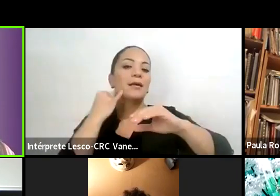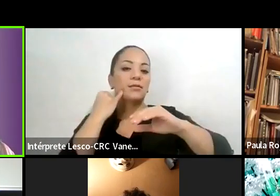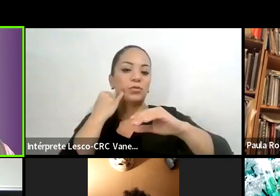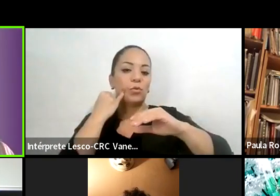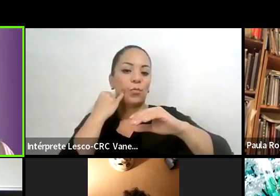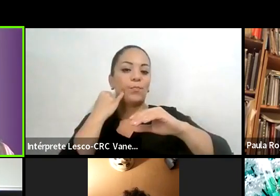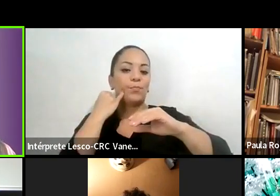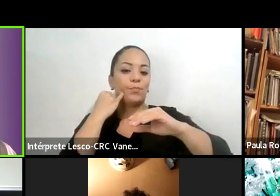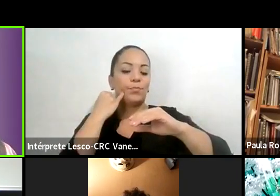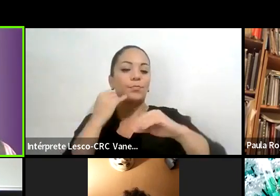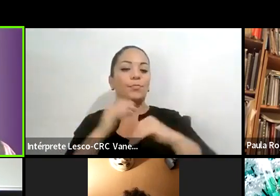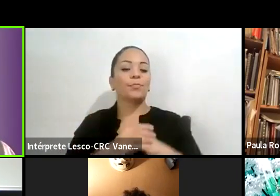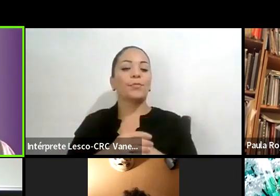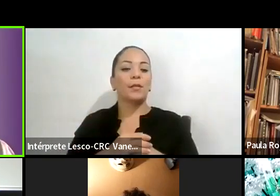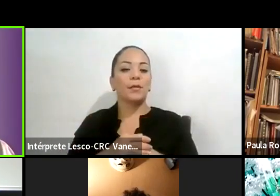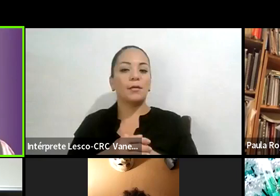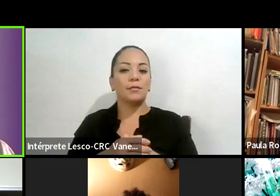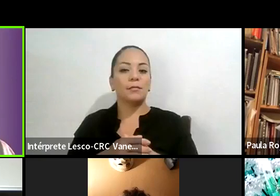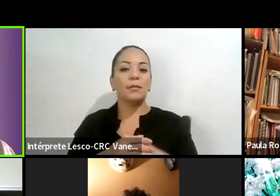Álvarez. Y también